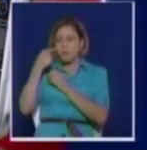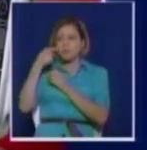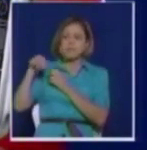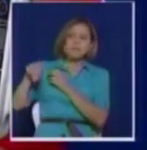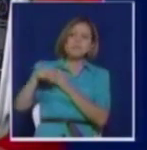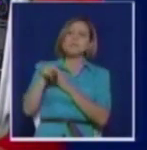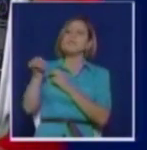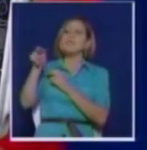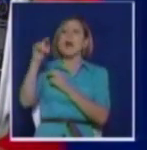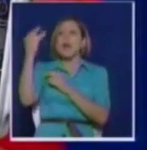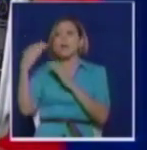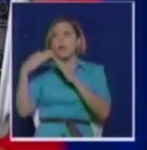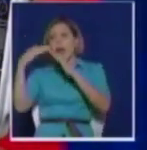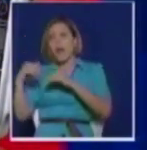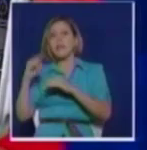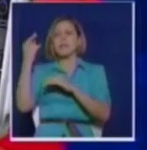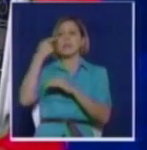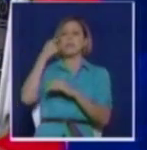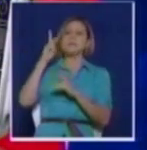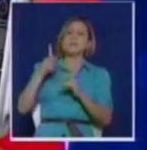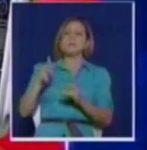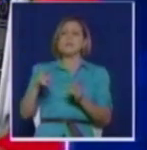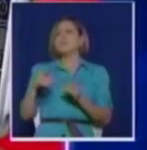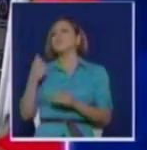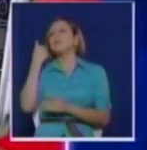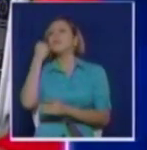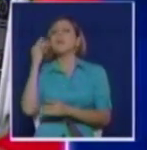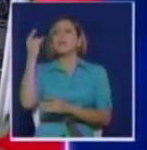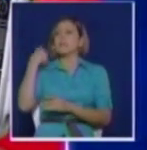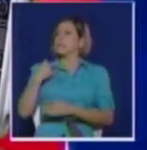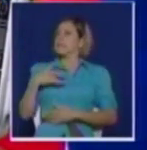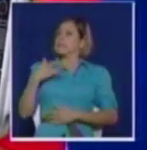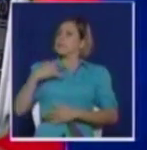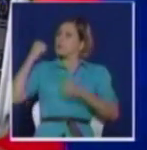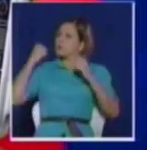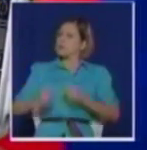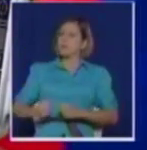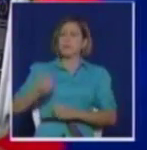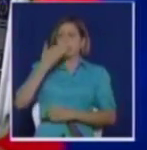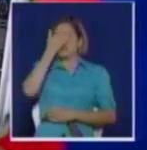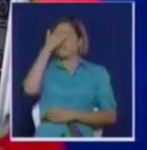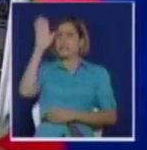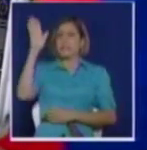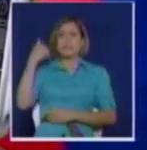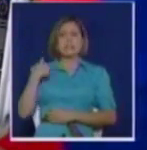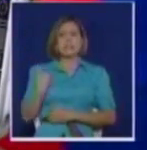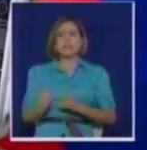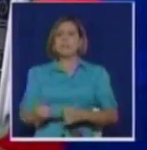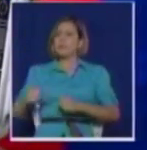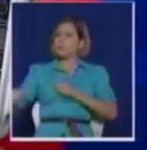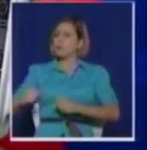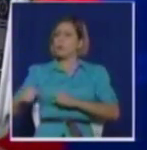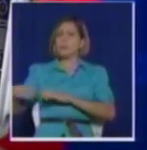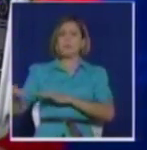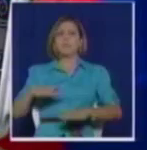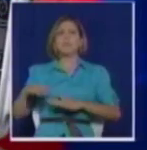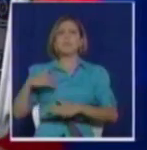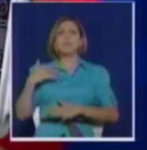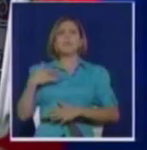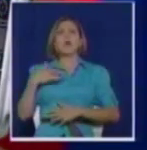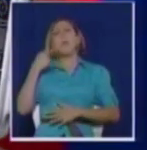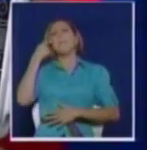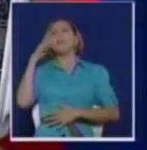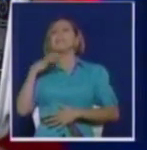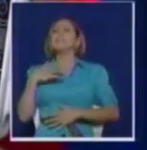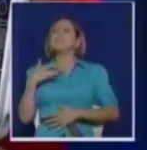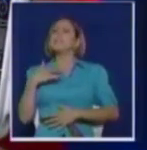hay personas o familias afectadas. Hace mucho tiempo no sentía un sismo así con esa fuerza como se sintió, incluso se sentía como